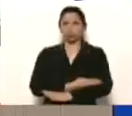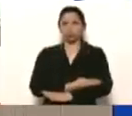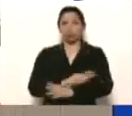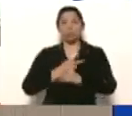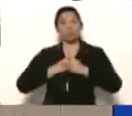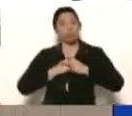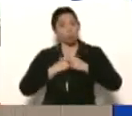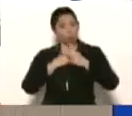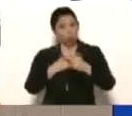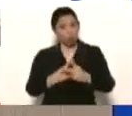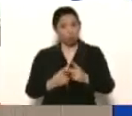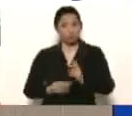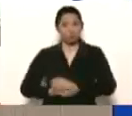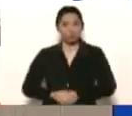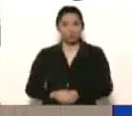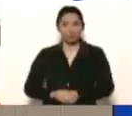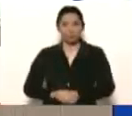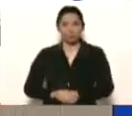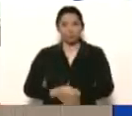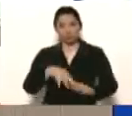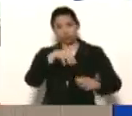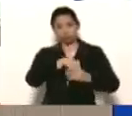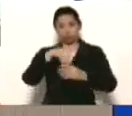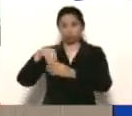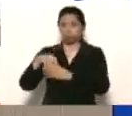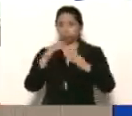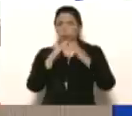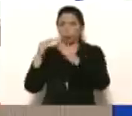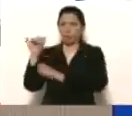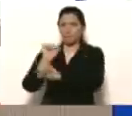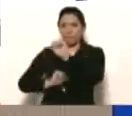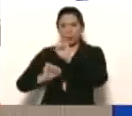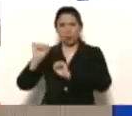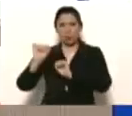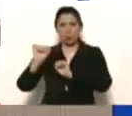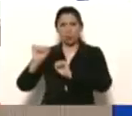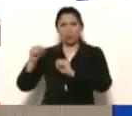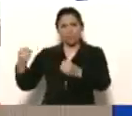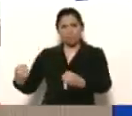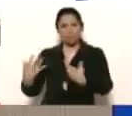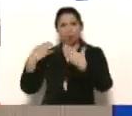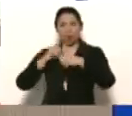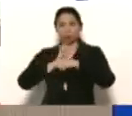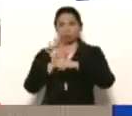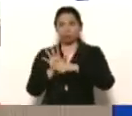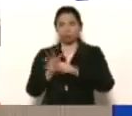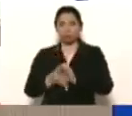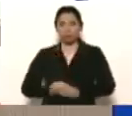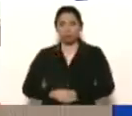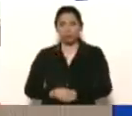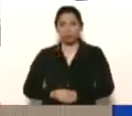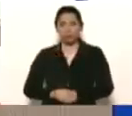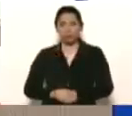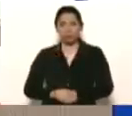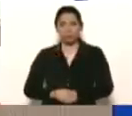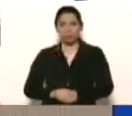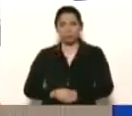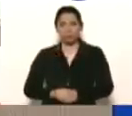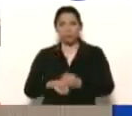voluntaria en sus hogares para protegerse de la infección por kobe 19 pues